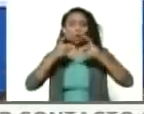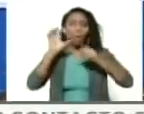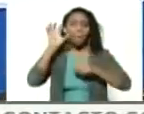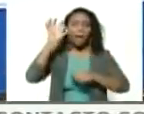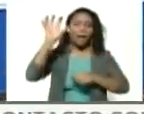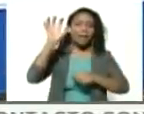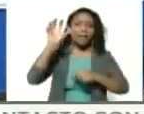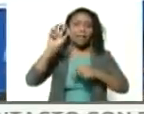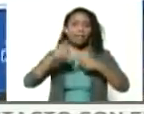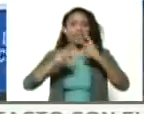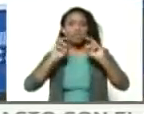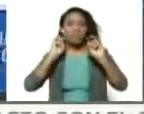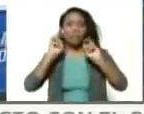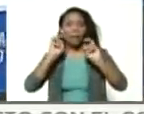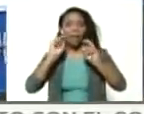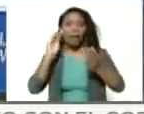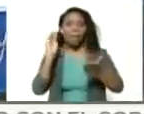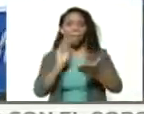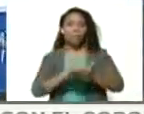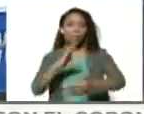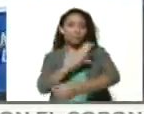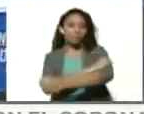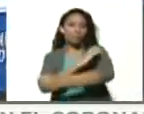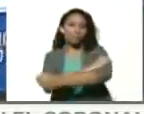el espectro político de la oposición,